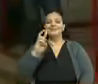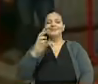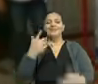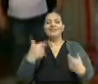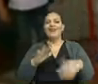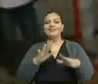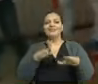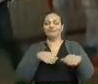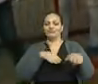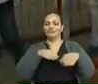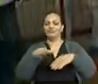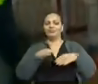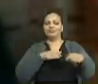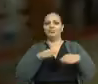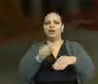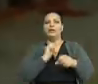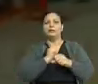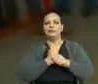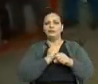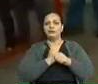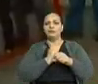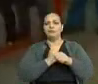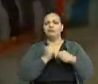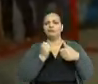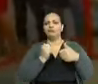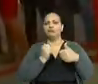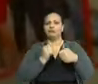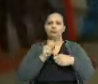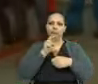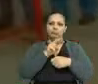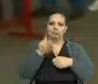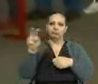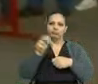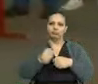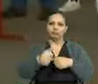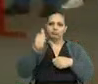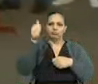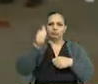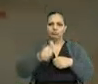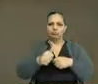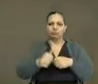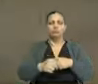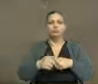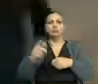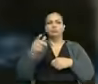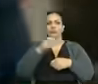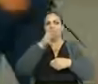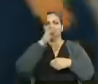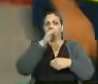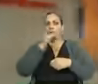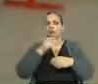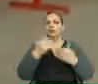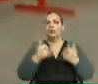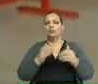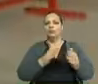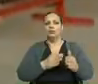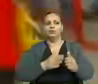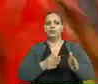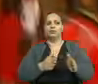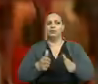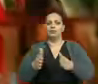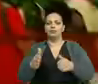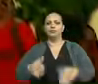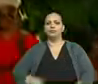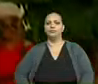Vamos inmediatamente, allá está dando orden, perfecto, viene, pero en tanto aquí está los